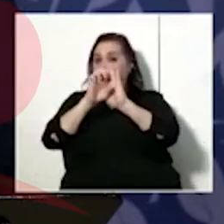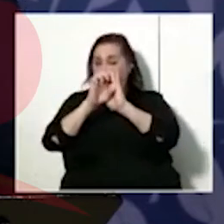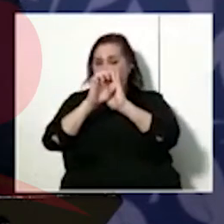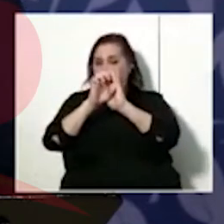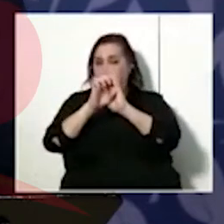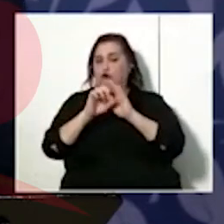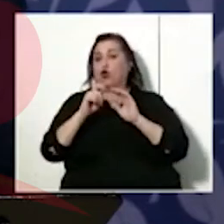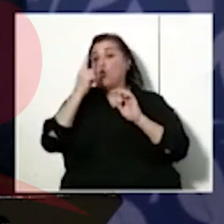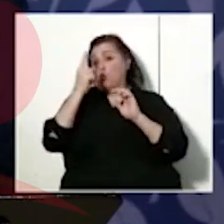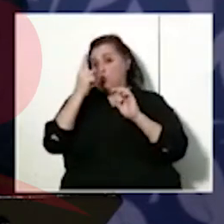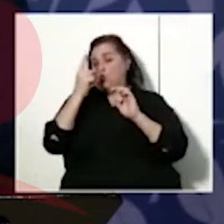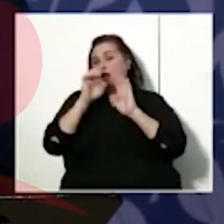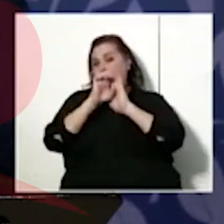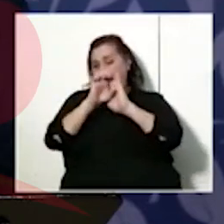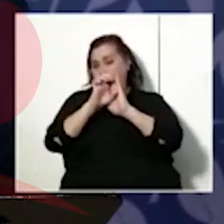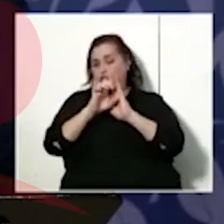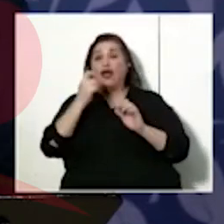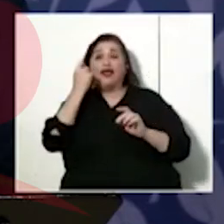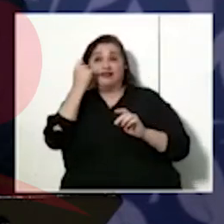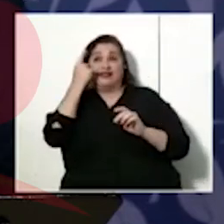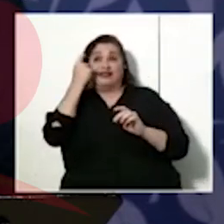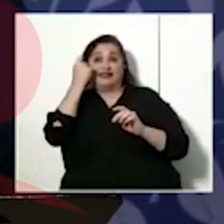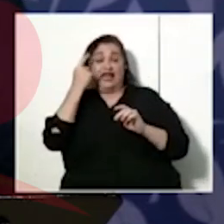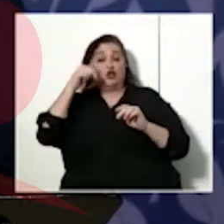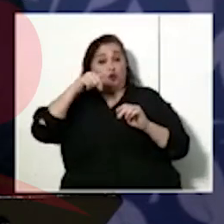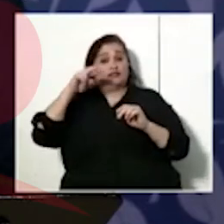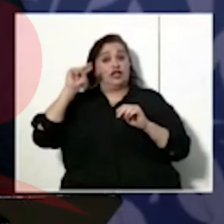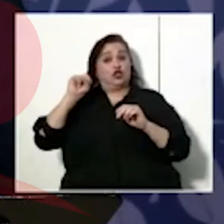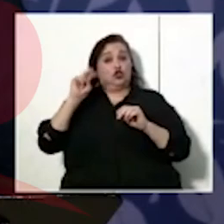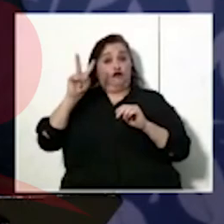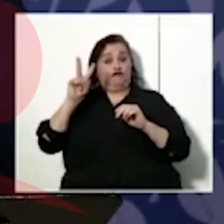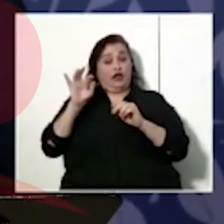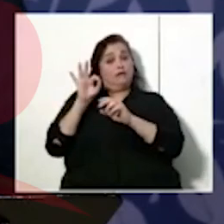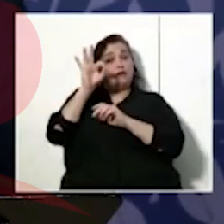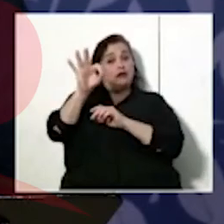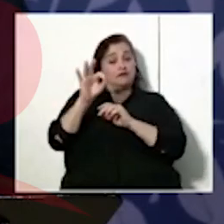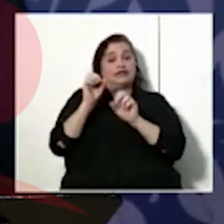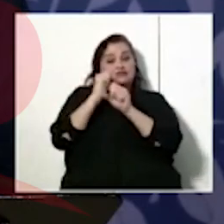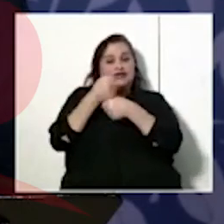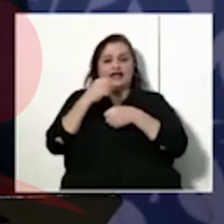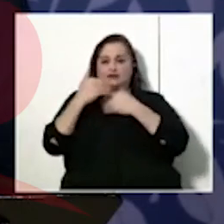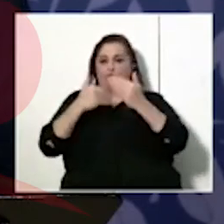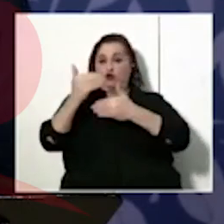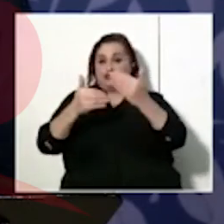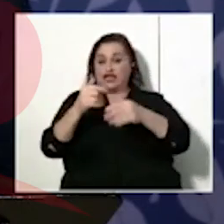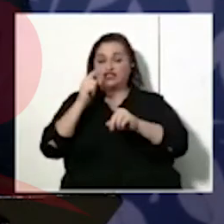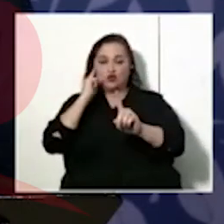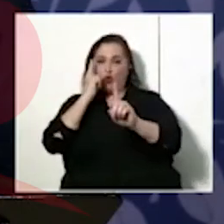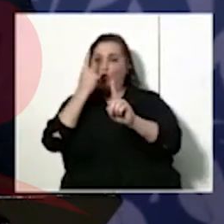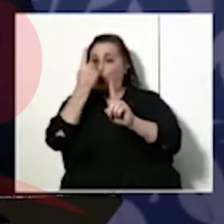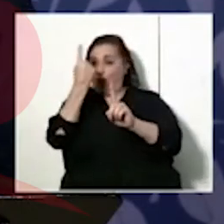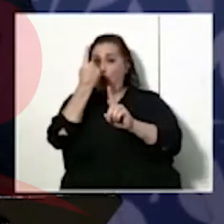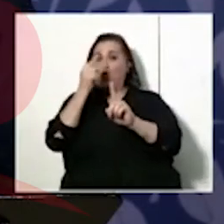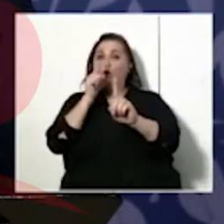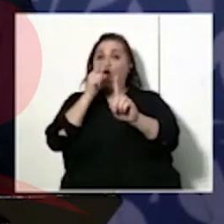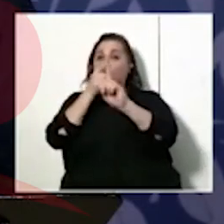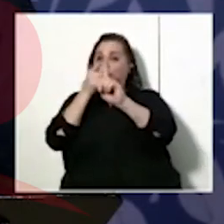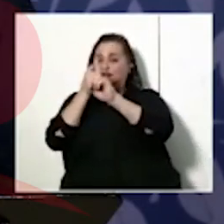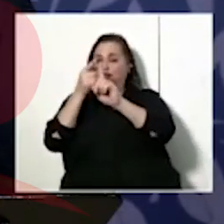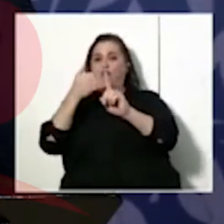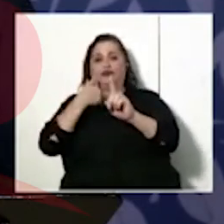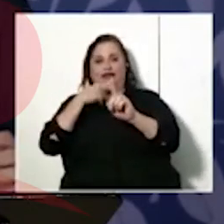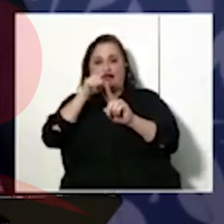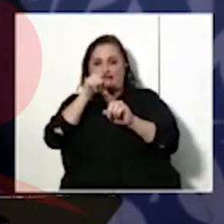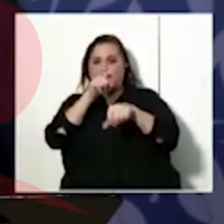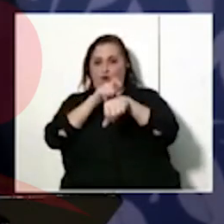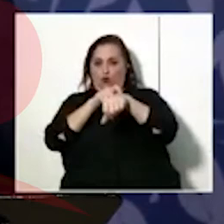ejemplo, entre uno de los particulares, entendiendo que en este noviembre se llevará a cabo ese proceso. Esos son uno de los objetivos que se